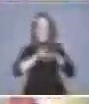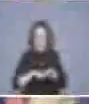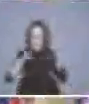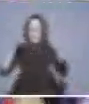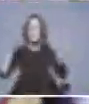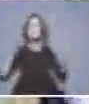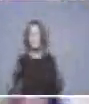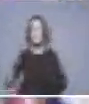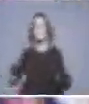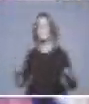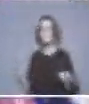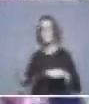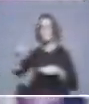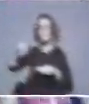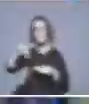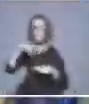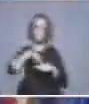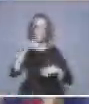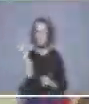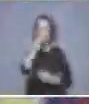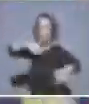brutal, el mago entrando está.